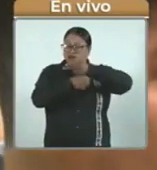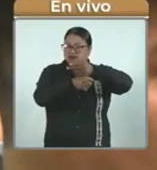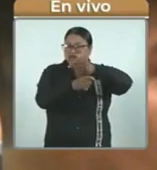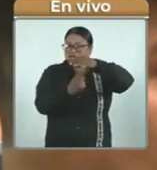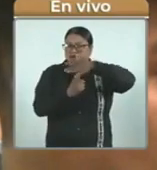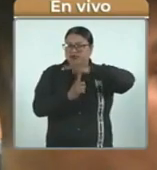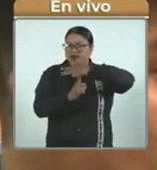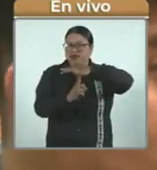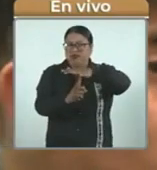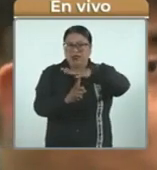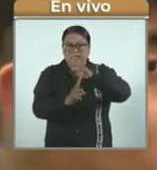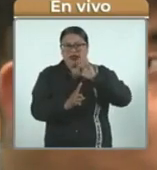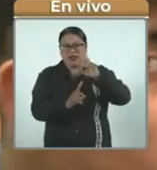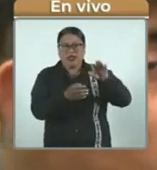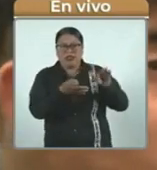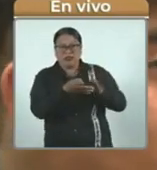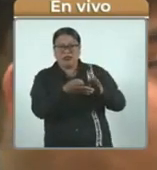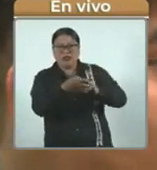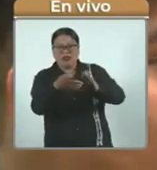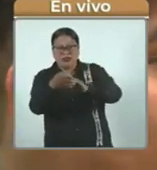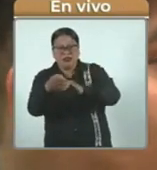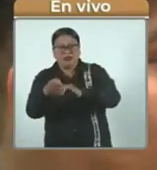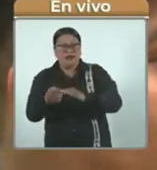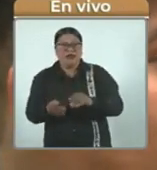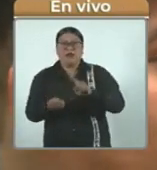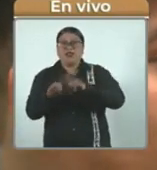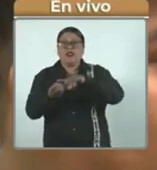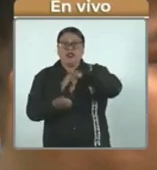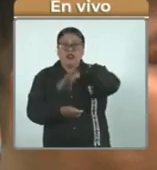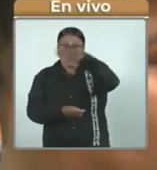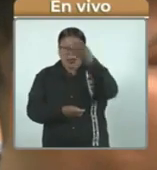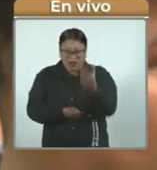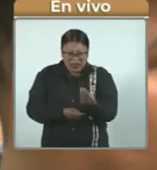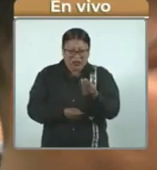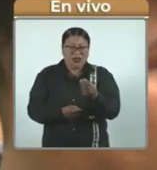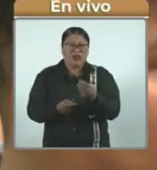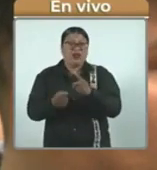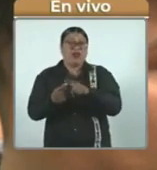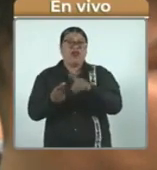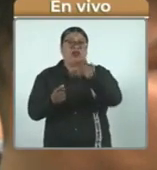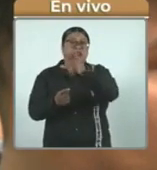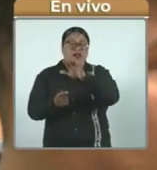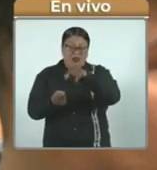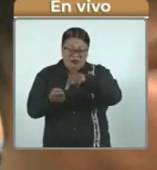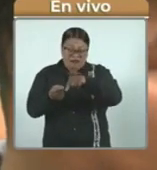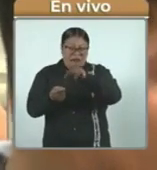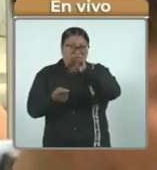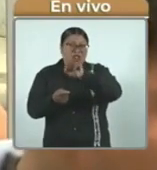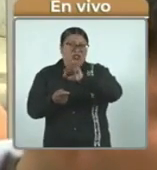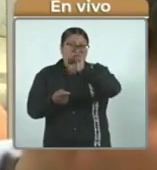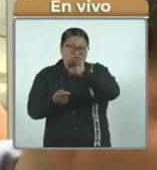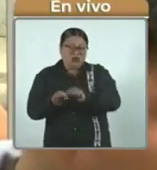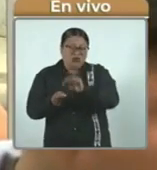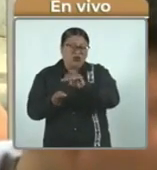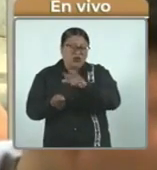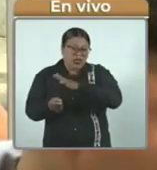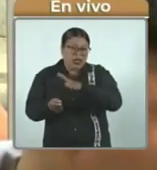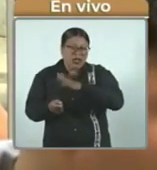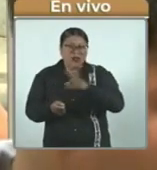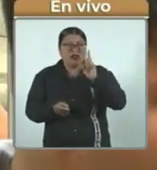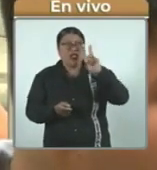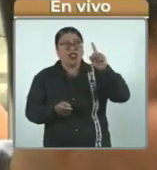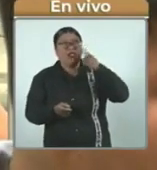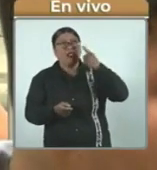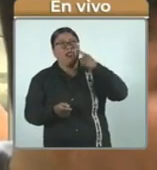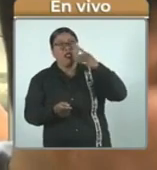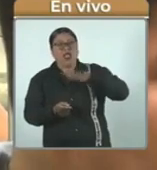son constantes este tema, que tan solo en Jalatlaco, en el sur de la ciudad, han visto pues estos drones